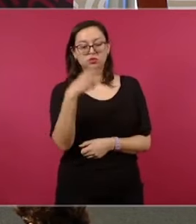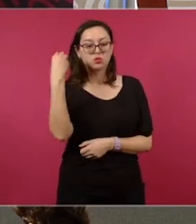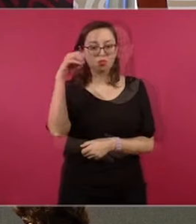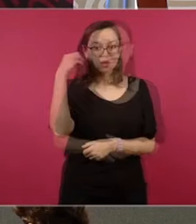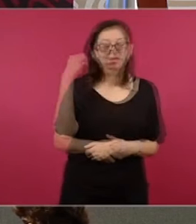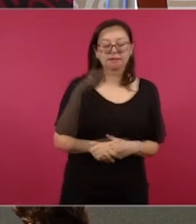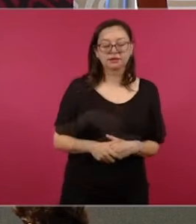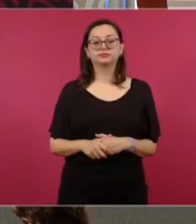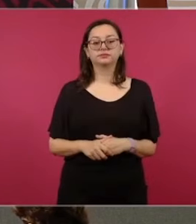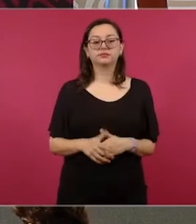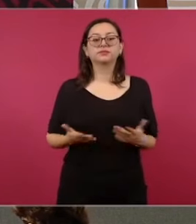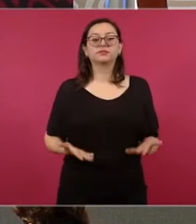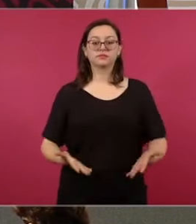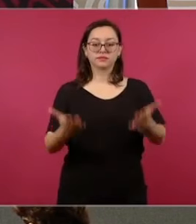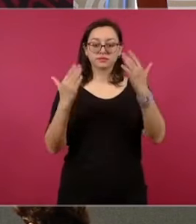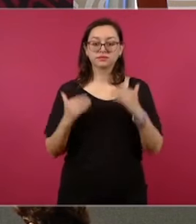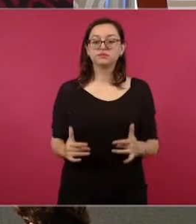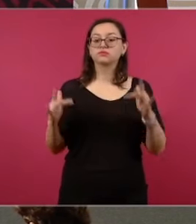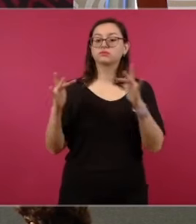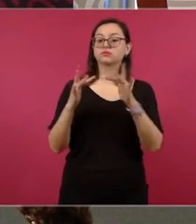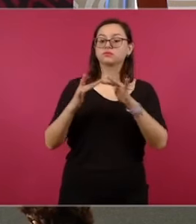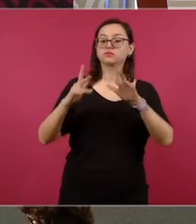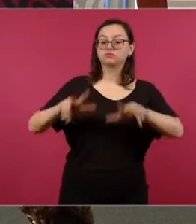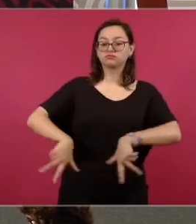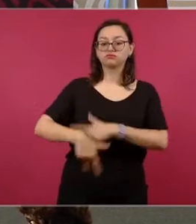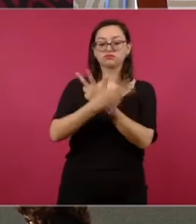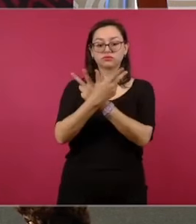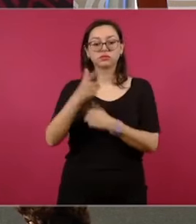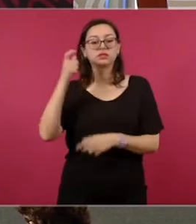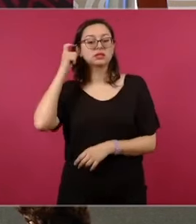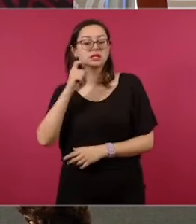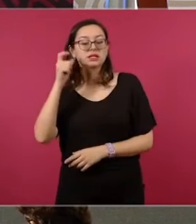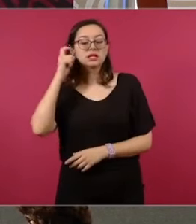de Bienestar. Y ahora nos comunicamos con Guerrero